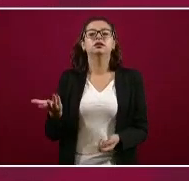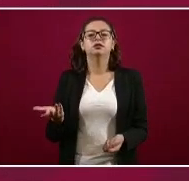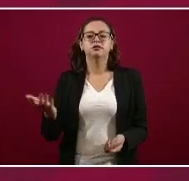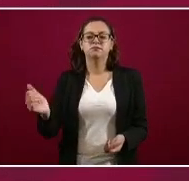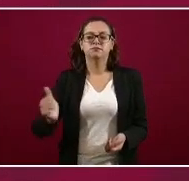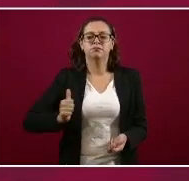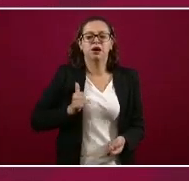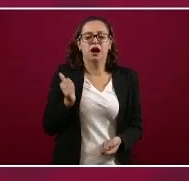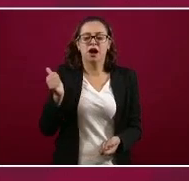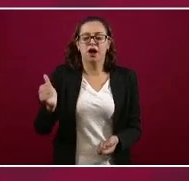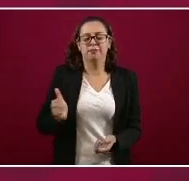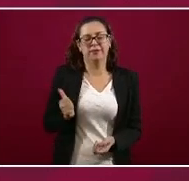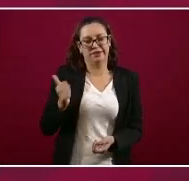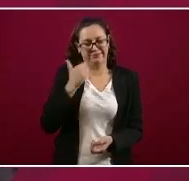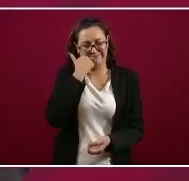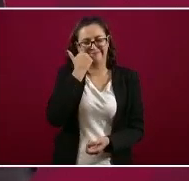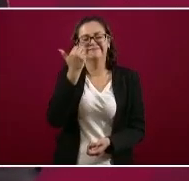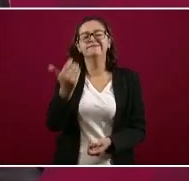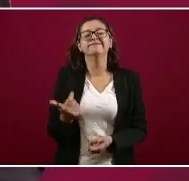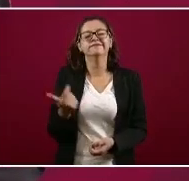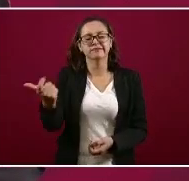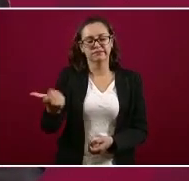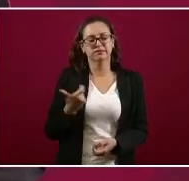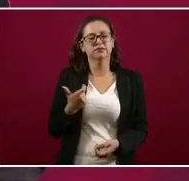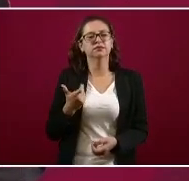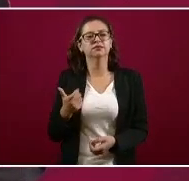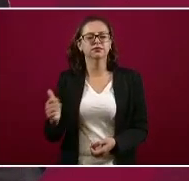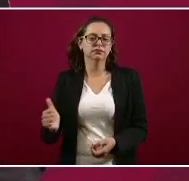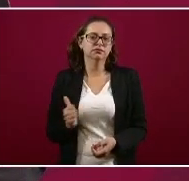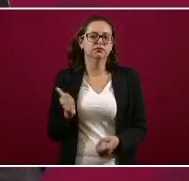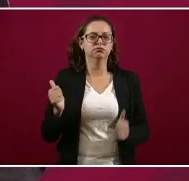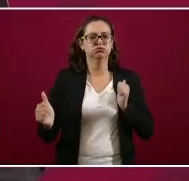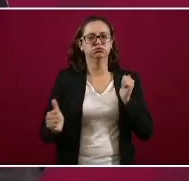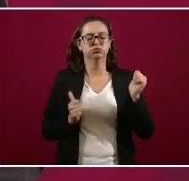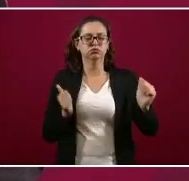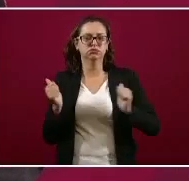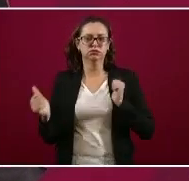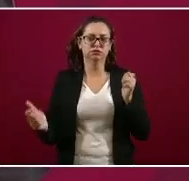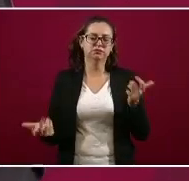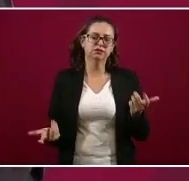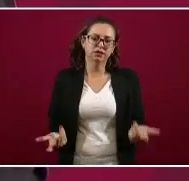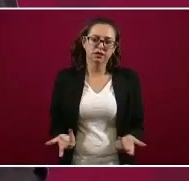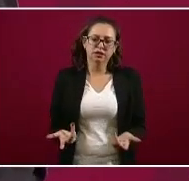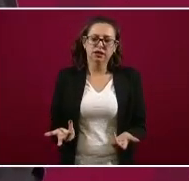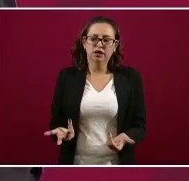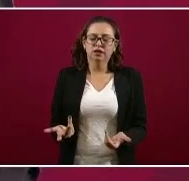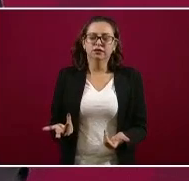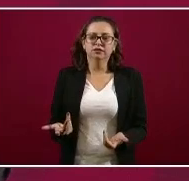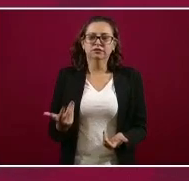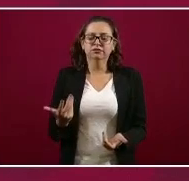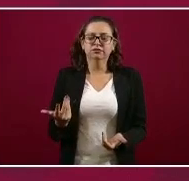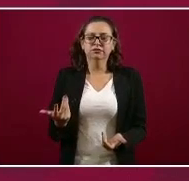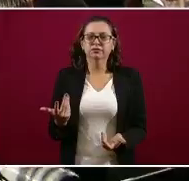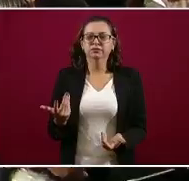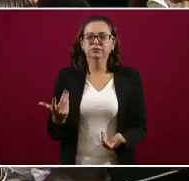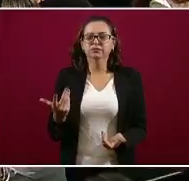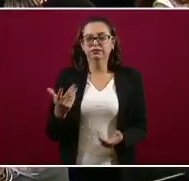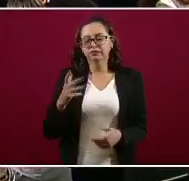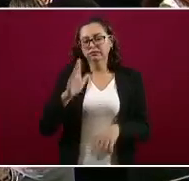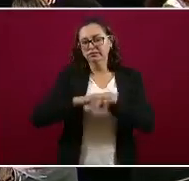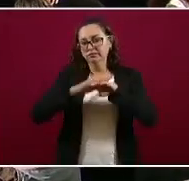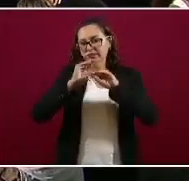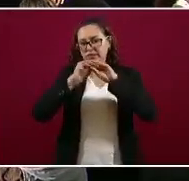quieren sacar raja textos conflictos para decirlo con claridad